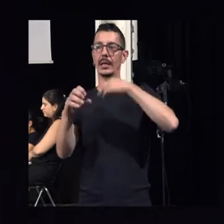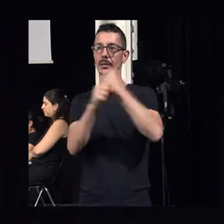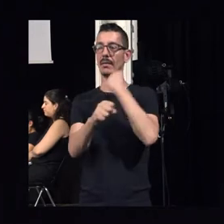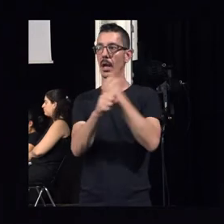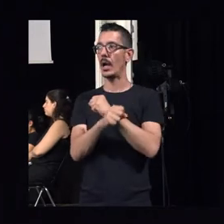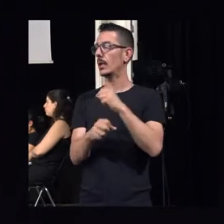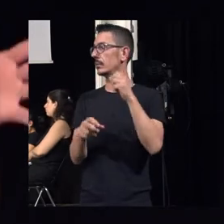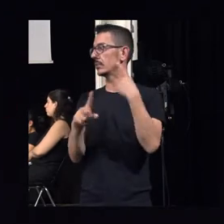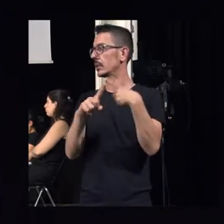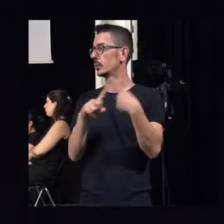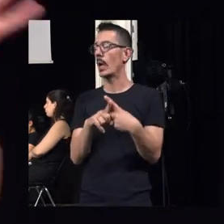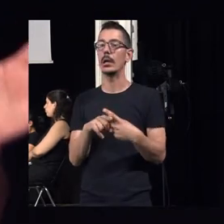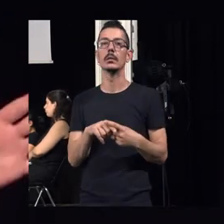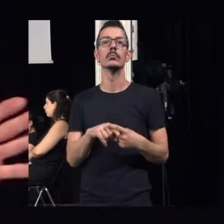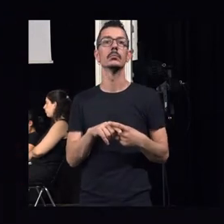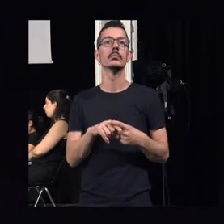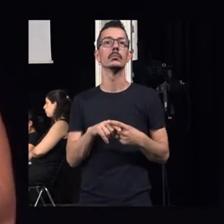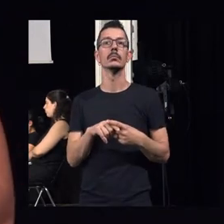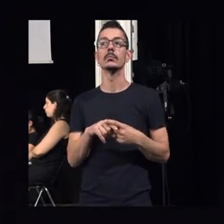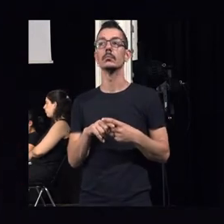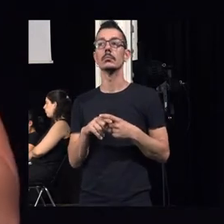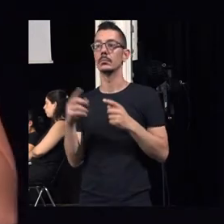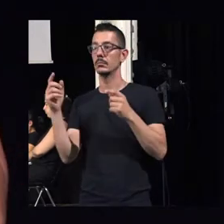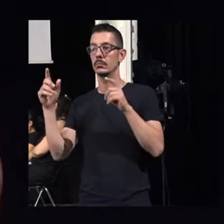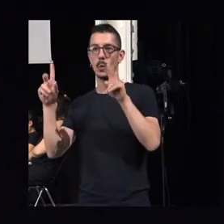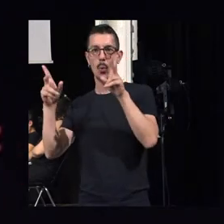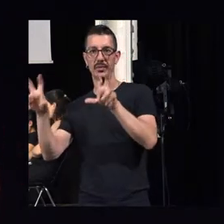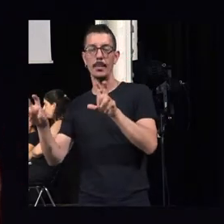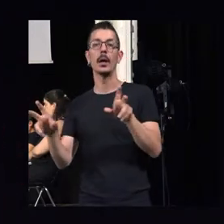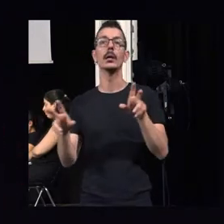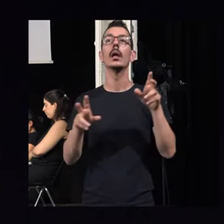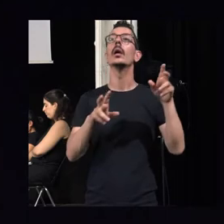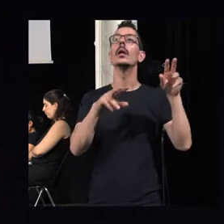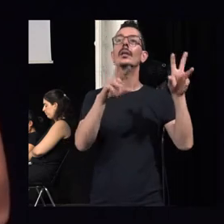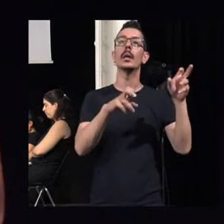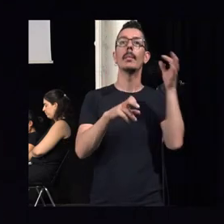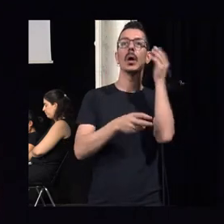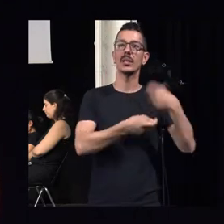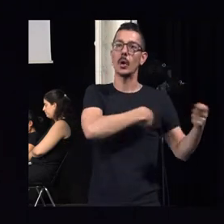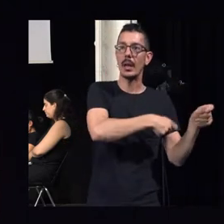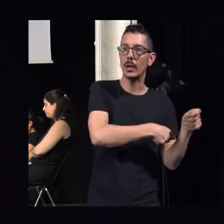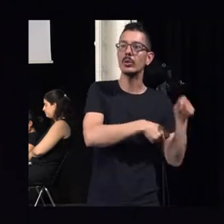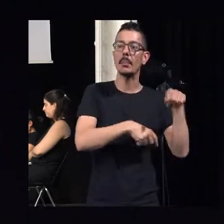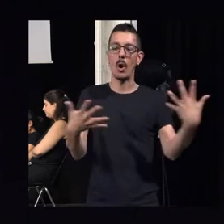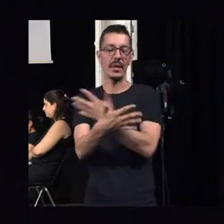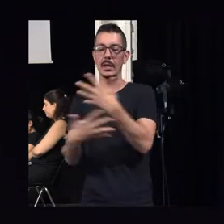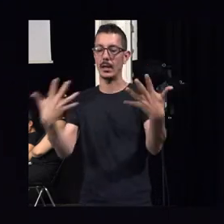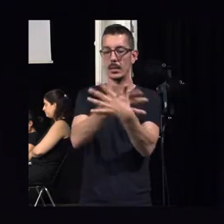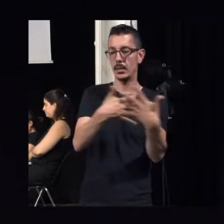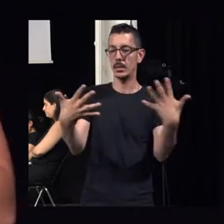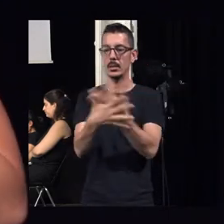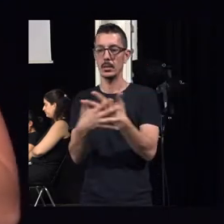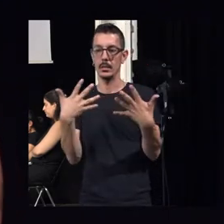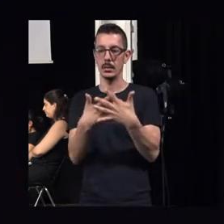y la cuestión de la trata lo mezclan todo, evidentemente, porque es súper sencillo, súper fácil, y además a la gente